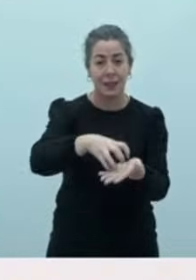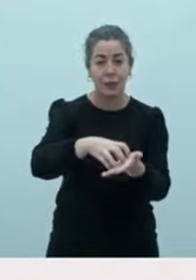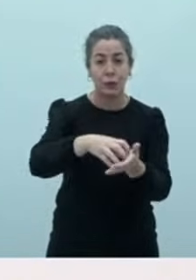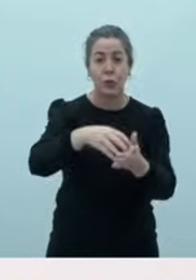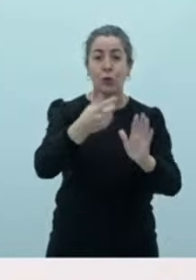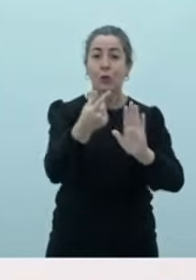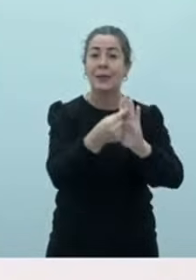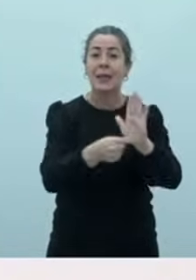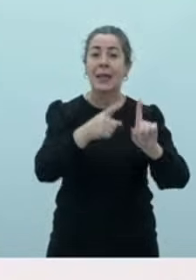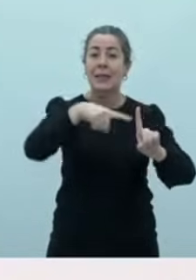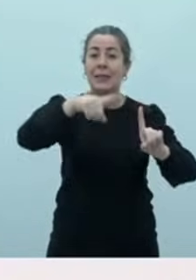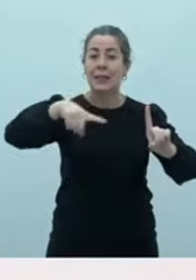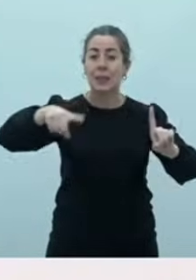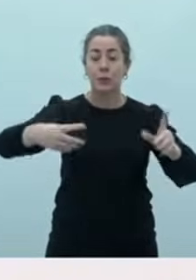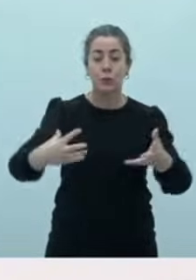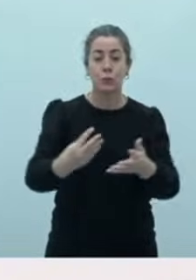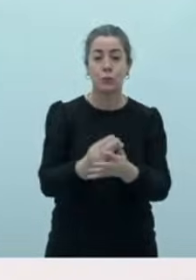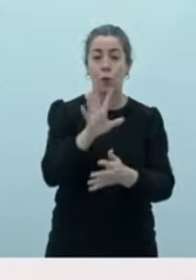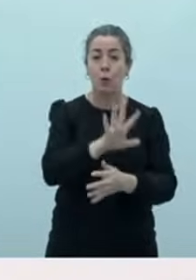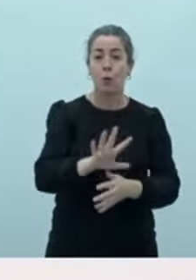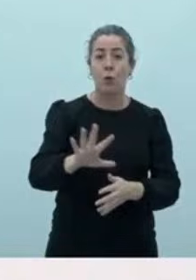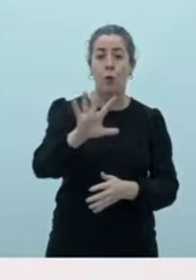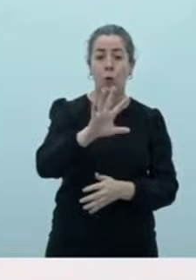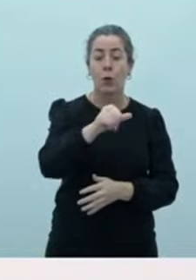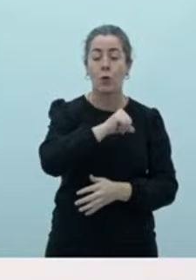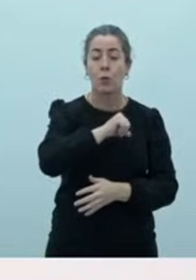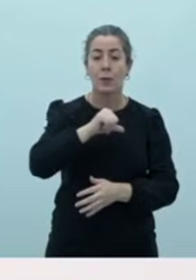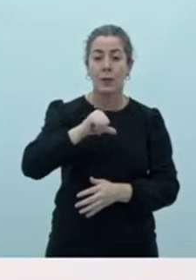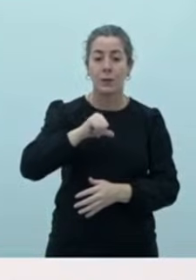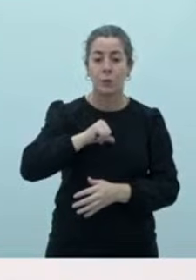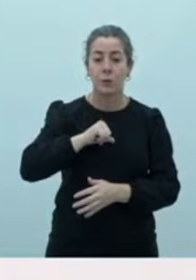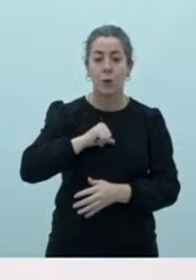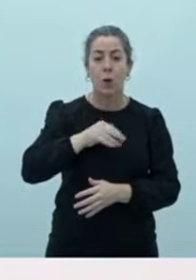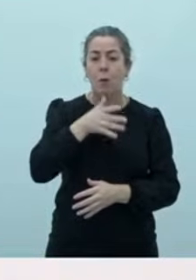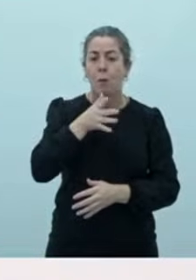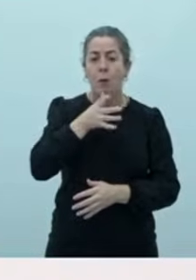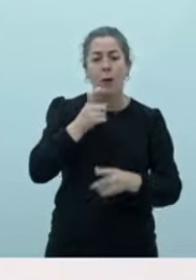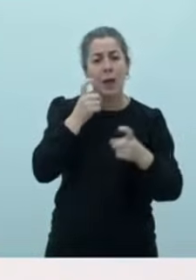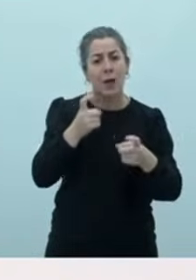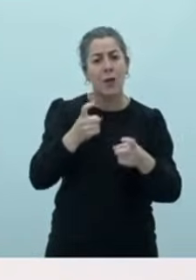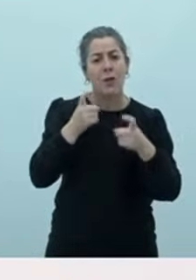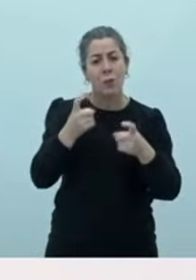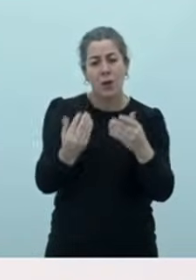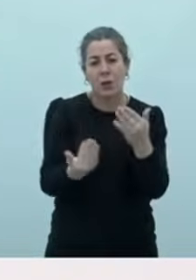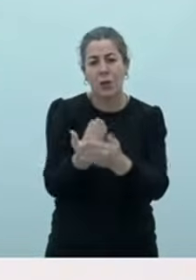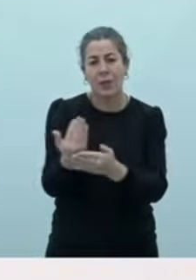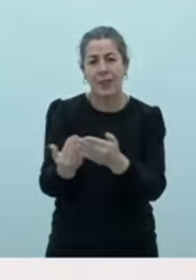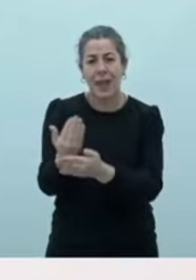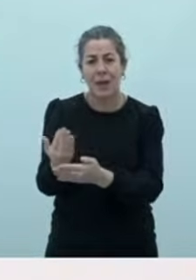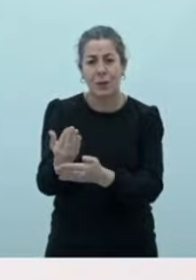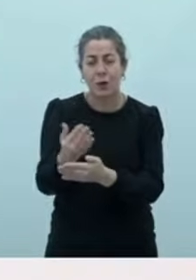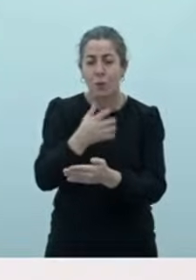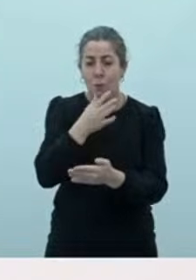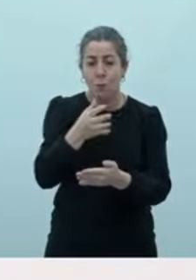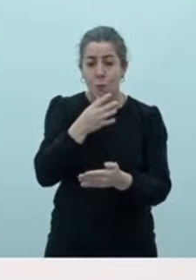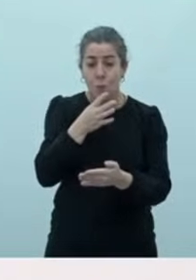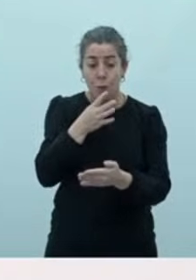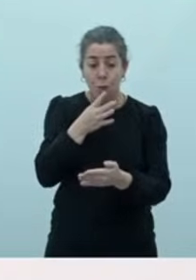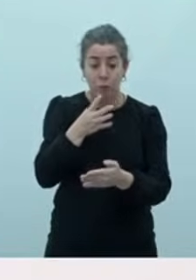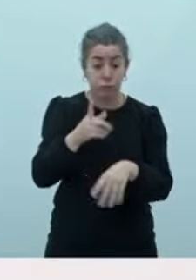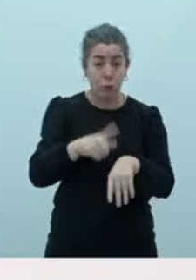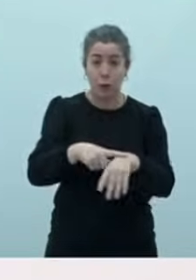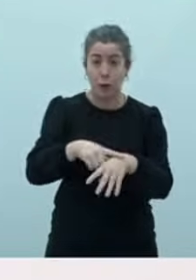encuentran en toda nuestra comunidad autónoma, pues ese esfuerzo diario en que contemos con esta información en tiempo